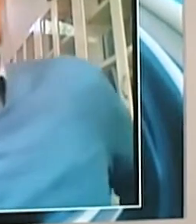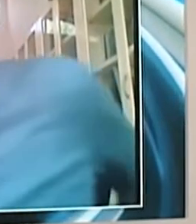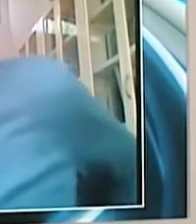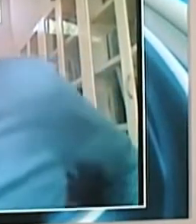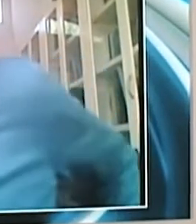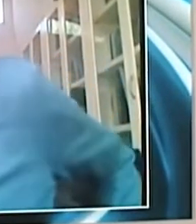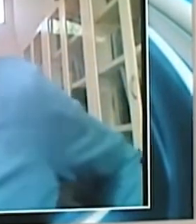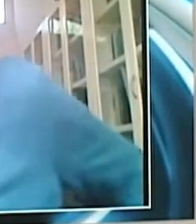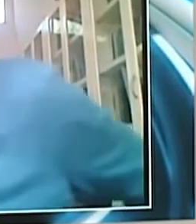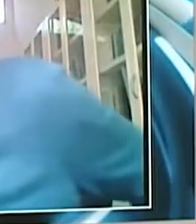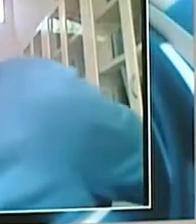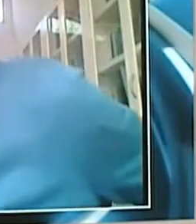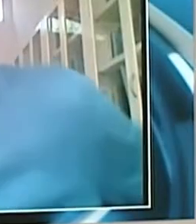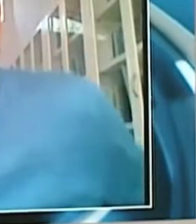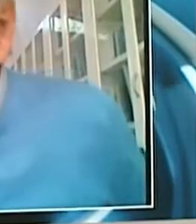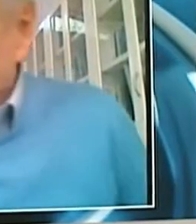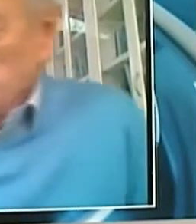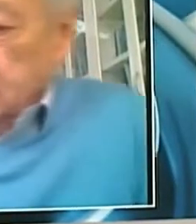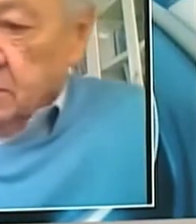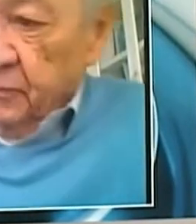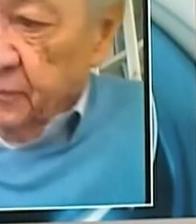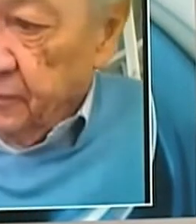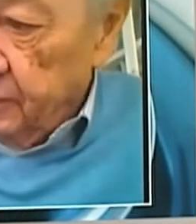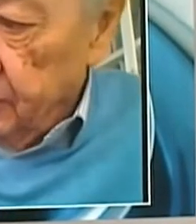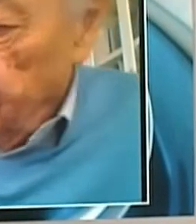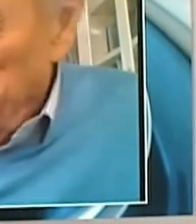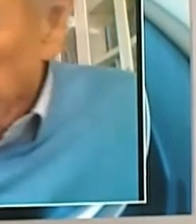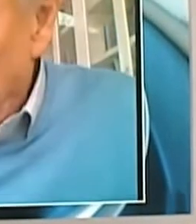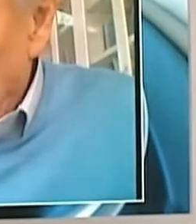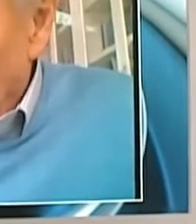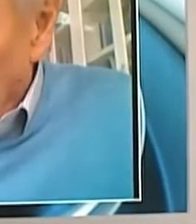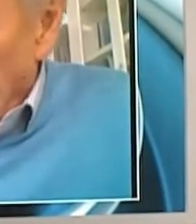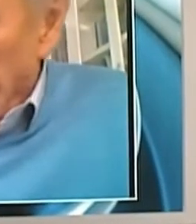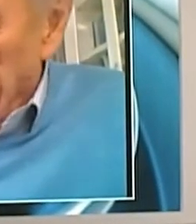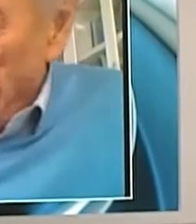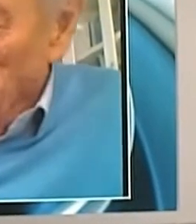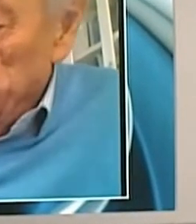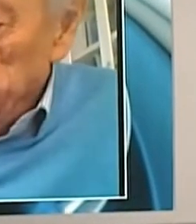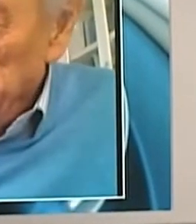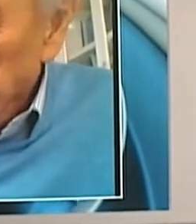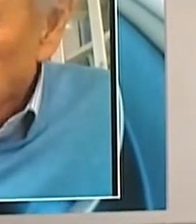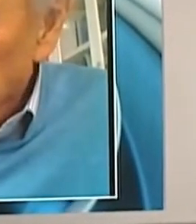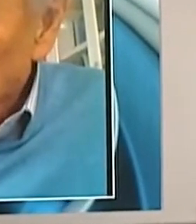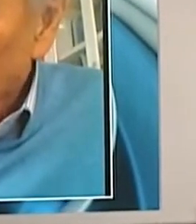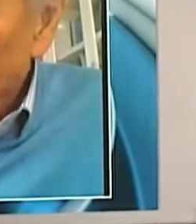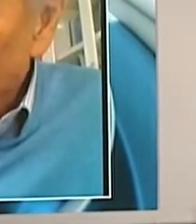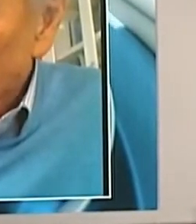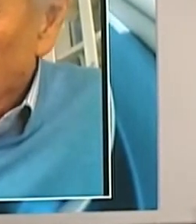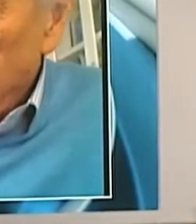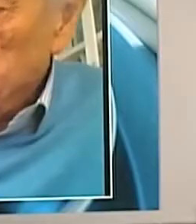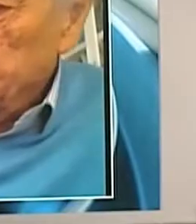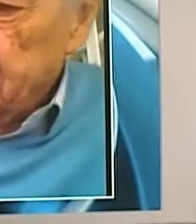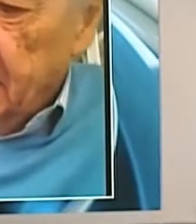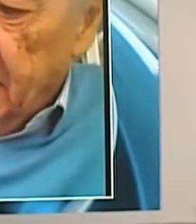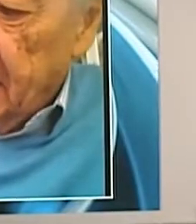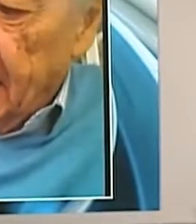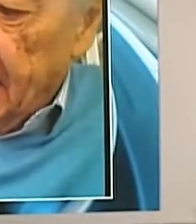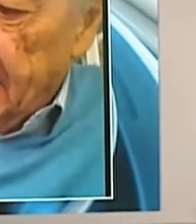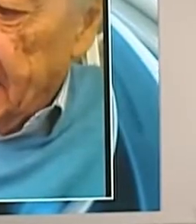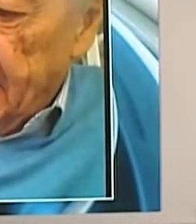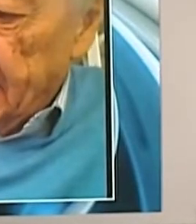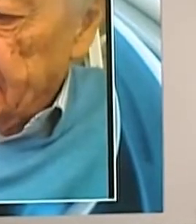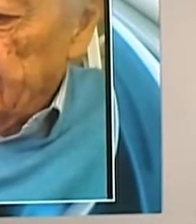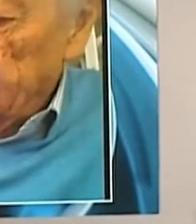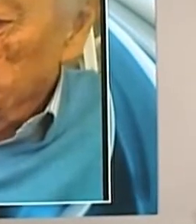más apoyo, le da más prestigio, no sé, algún beneficio? Con el presidente de México no podemos pensar en